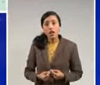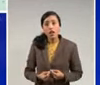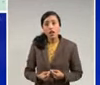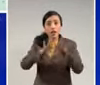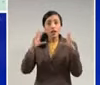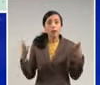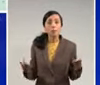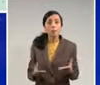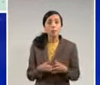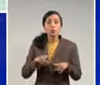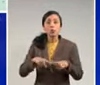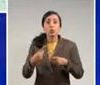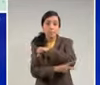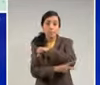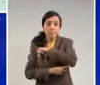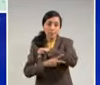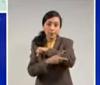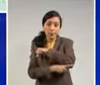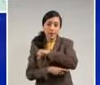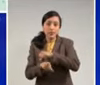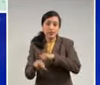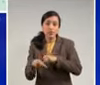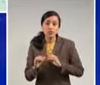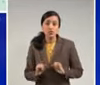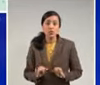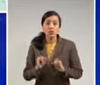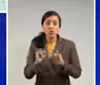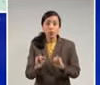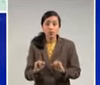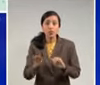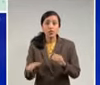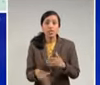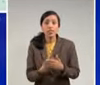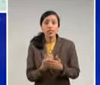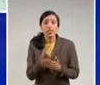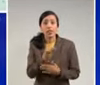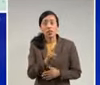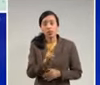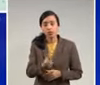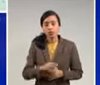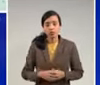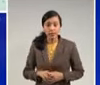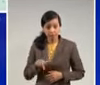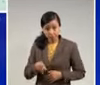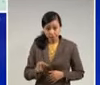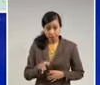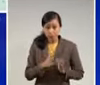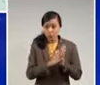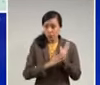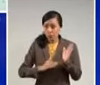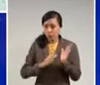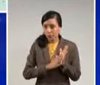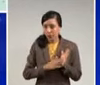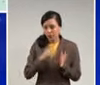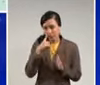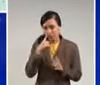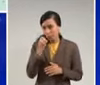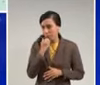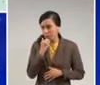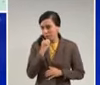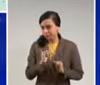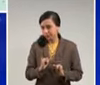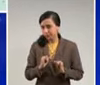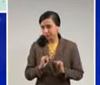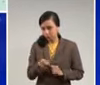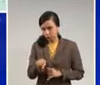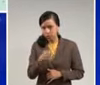países. Este es un dato del día 12 de este mes, que fue el que encontramos más actualizado. Ahí tienen